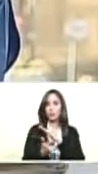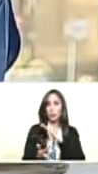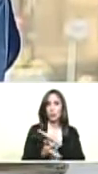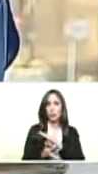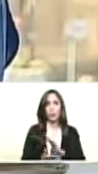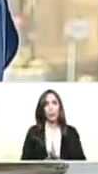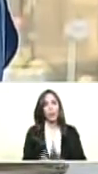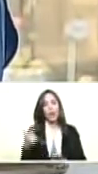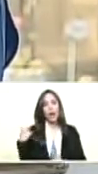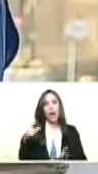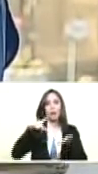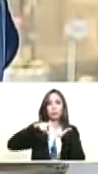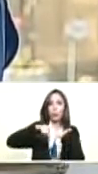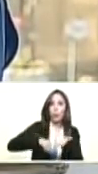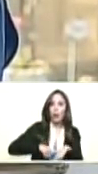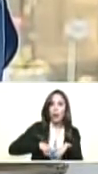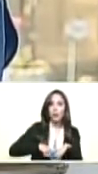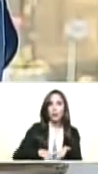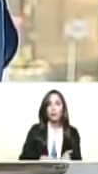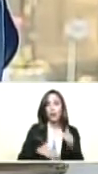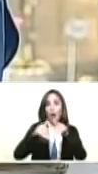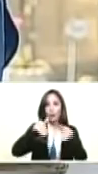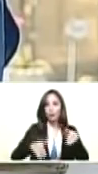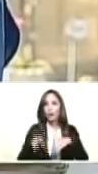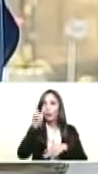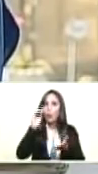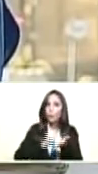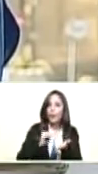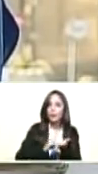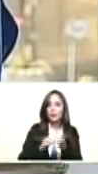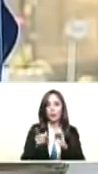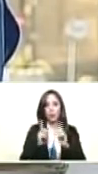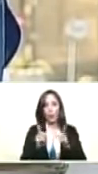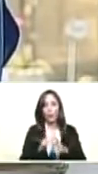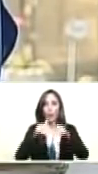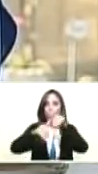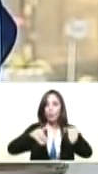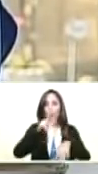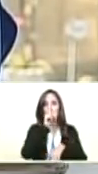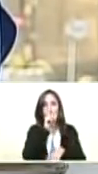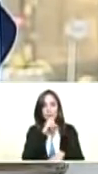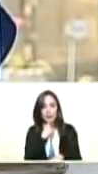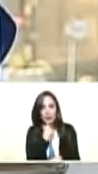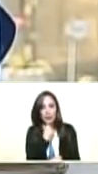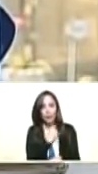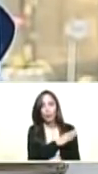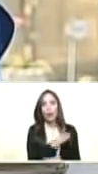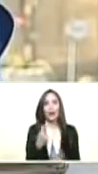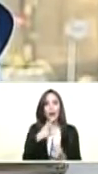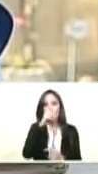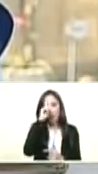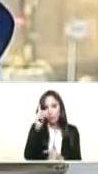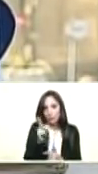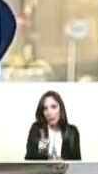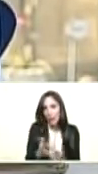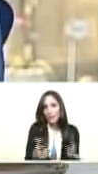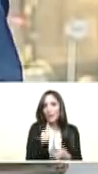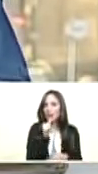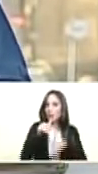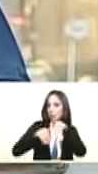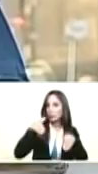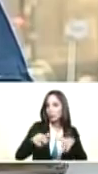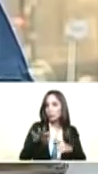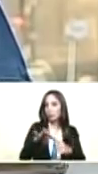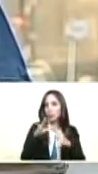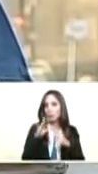uno va, el captahuellas, no se puede votar doble, donde el voto secreto se garantiza, el secreto en el voto se garantiza, donde la gente va